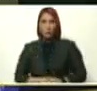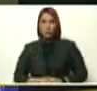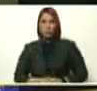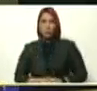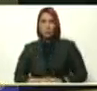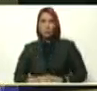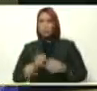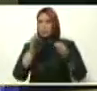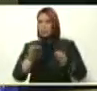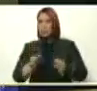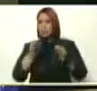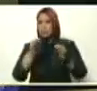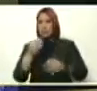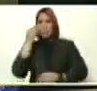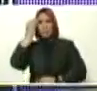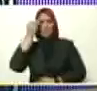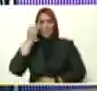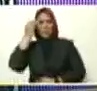Y siempre pensé, Luis José,